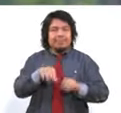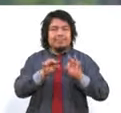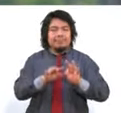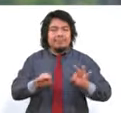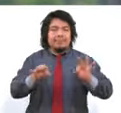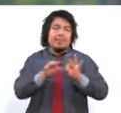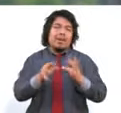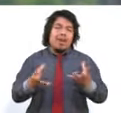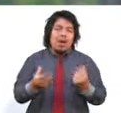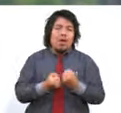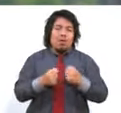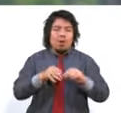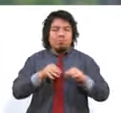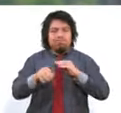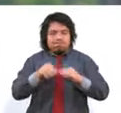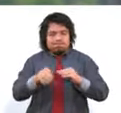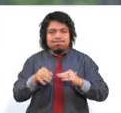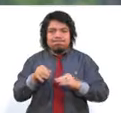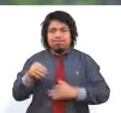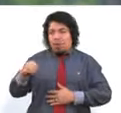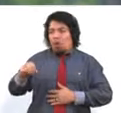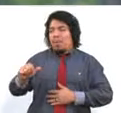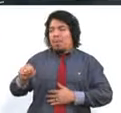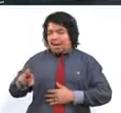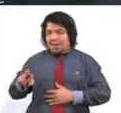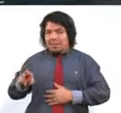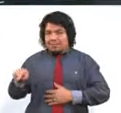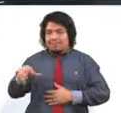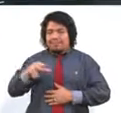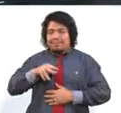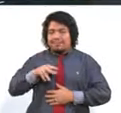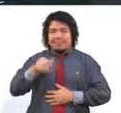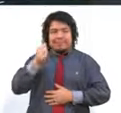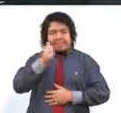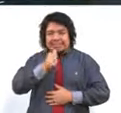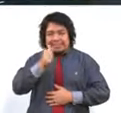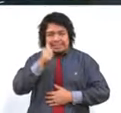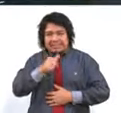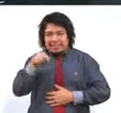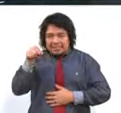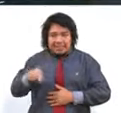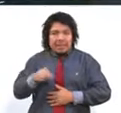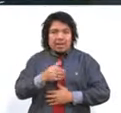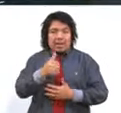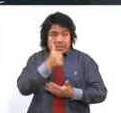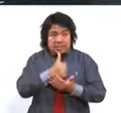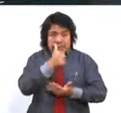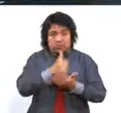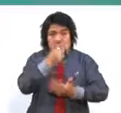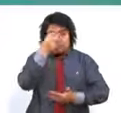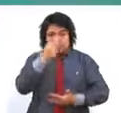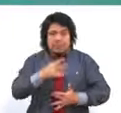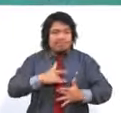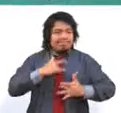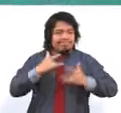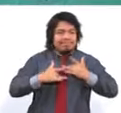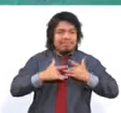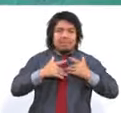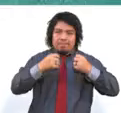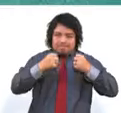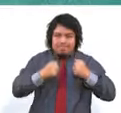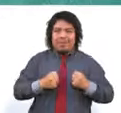el trabajo de Omar García Harfuch, quien hace de la capital un lugar más seguro